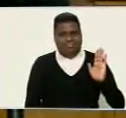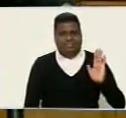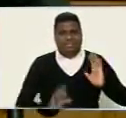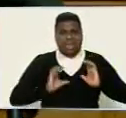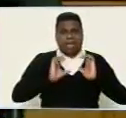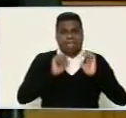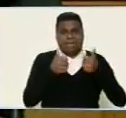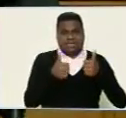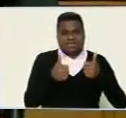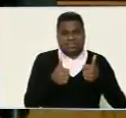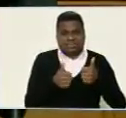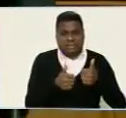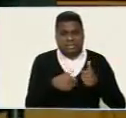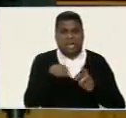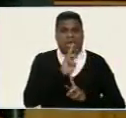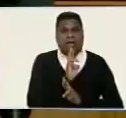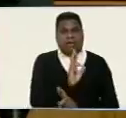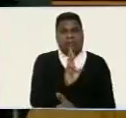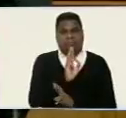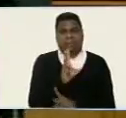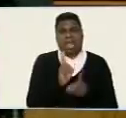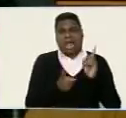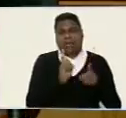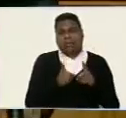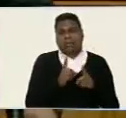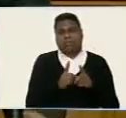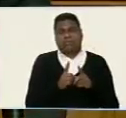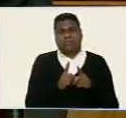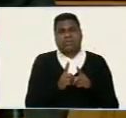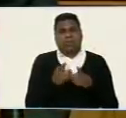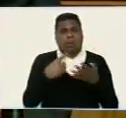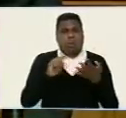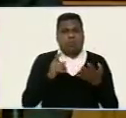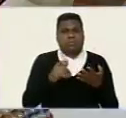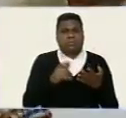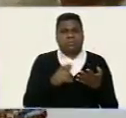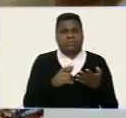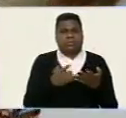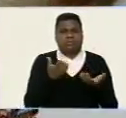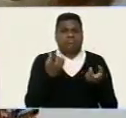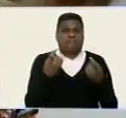Comenzar a resolver algunas cosas que estén pendientes.